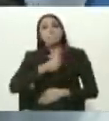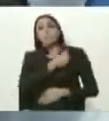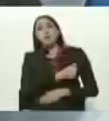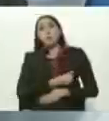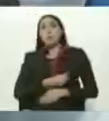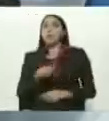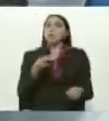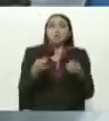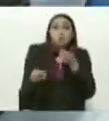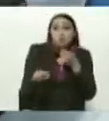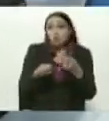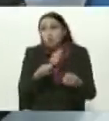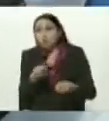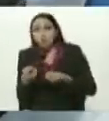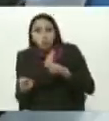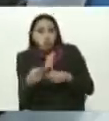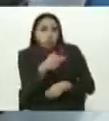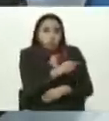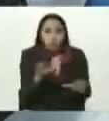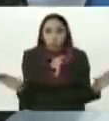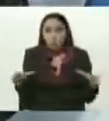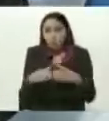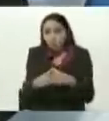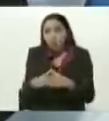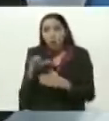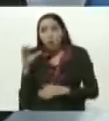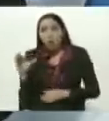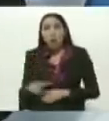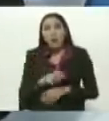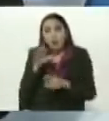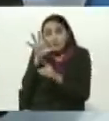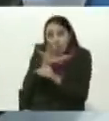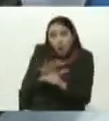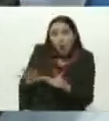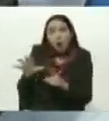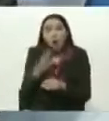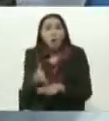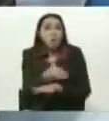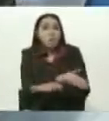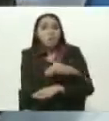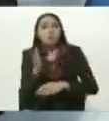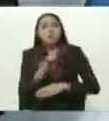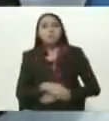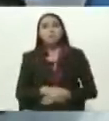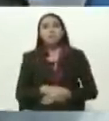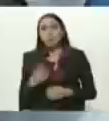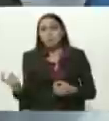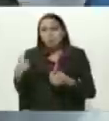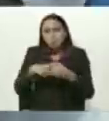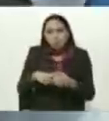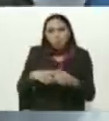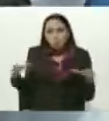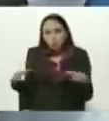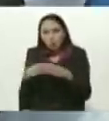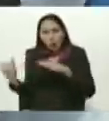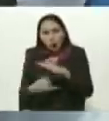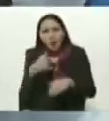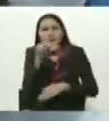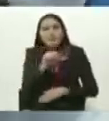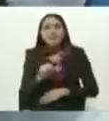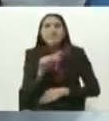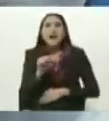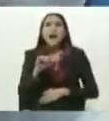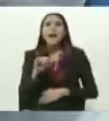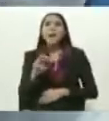dejen comprar, captar por estos grupos, como los he ido mencionando, vean ustedes, gente vinculada al Saime, gente vinculada